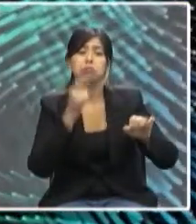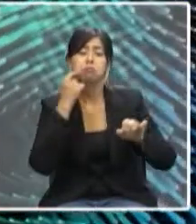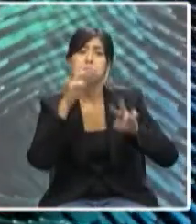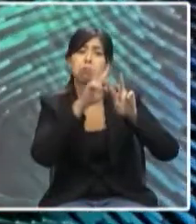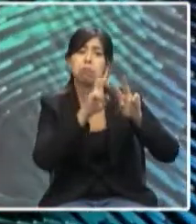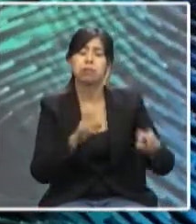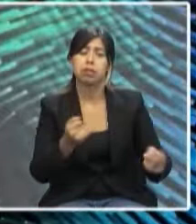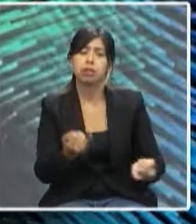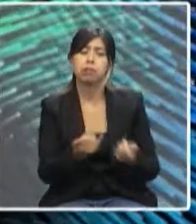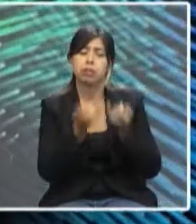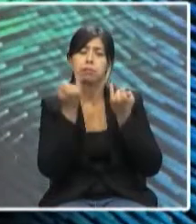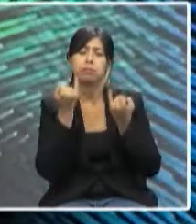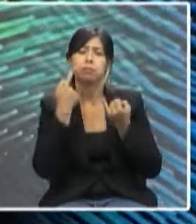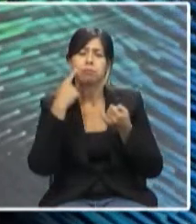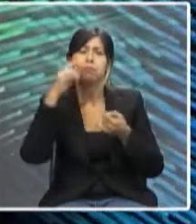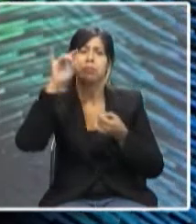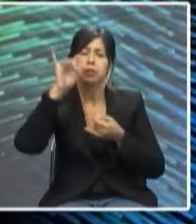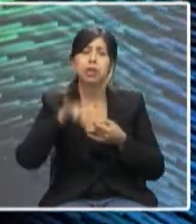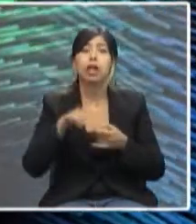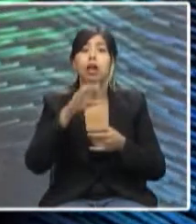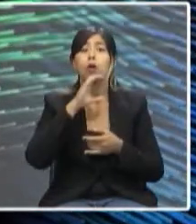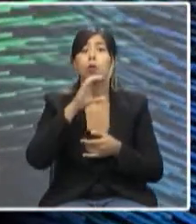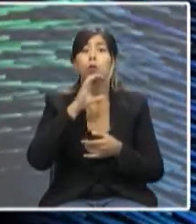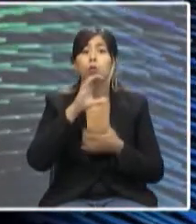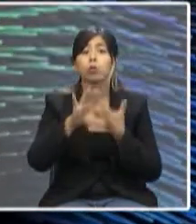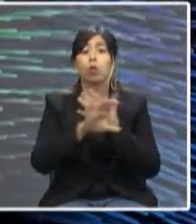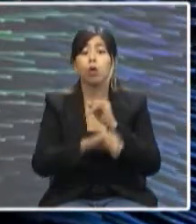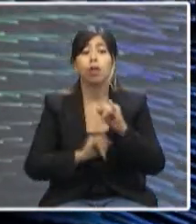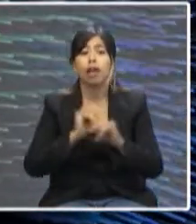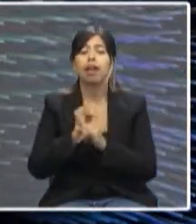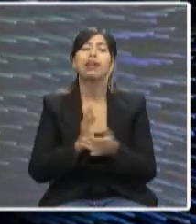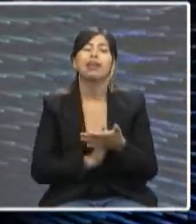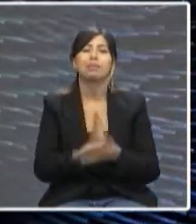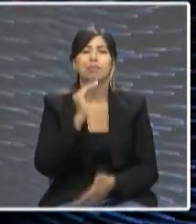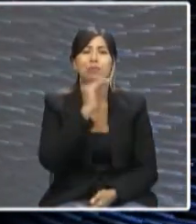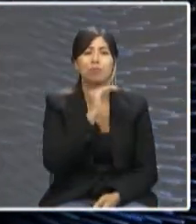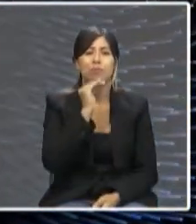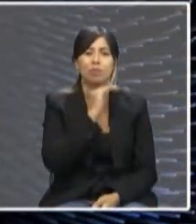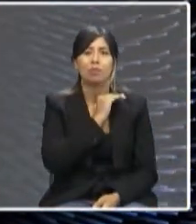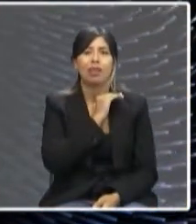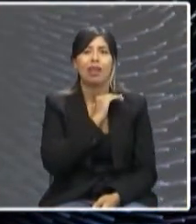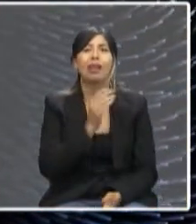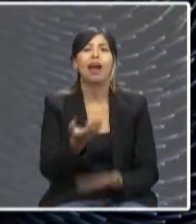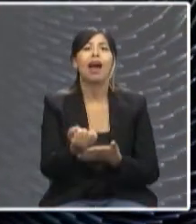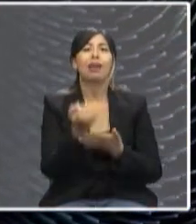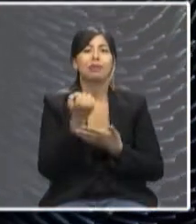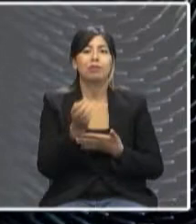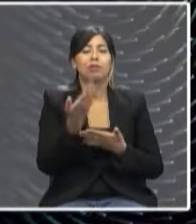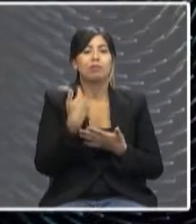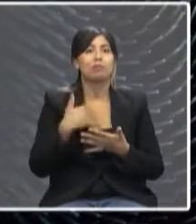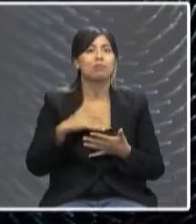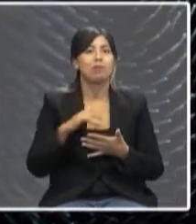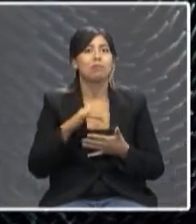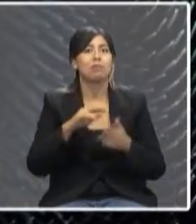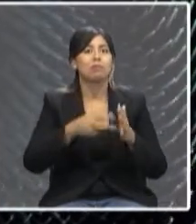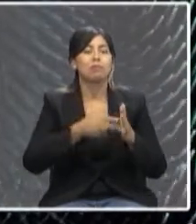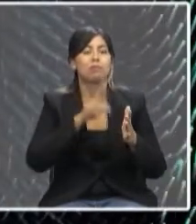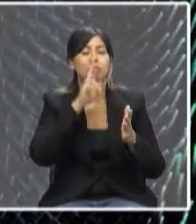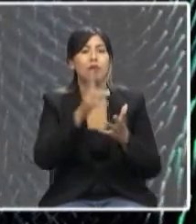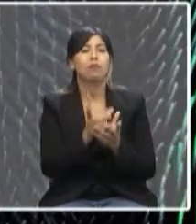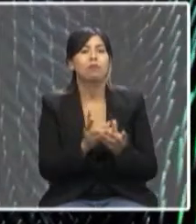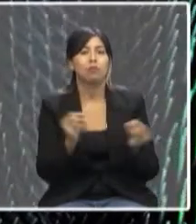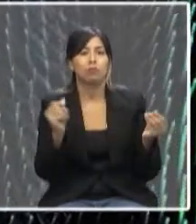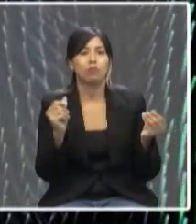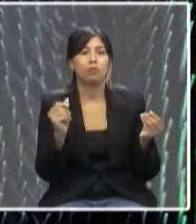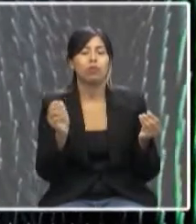de ellos, hay que coger cursos online y podemos comenzar a utilizar lo que nos conviene para integrarlos en nuestras soluciones que